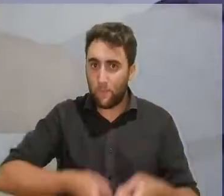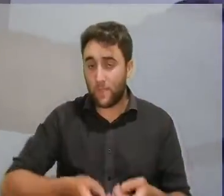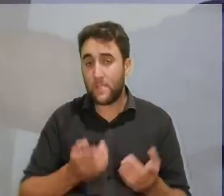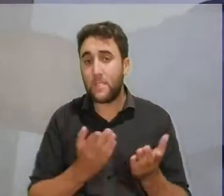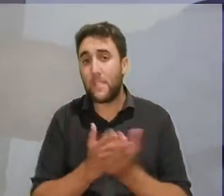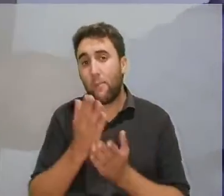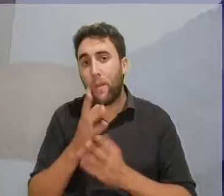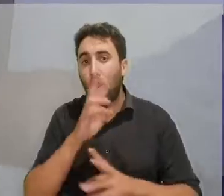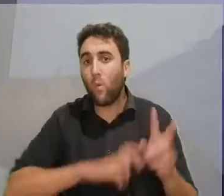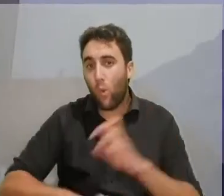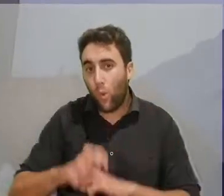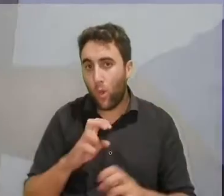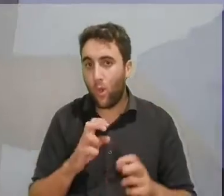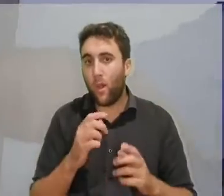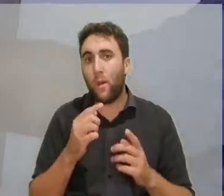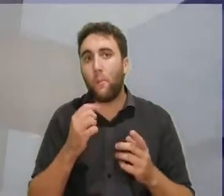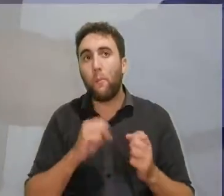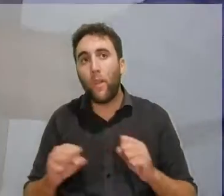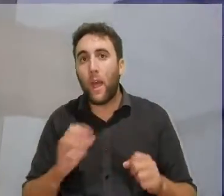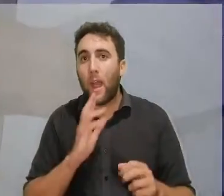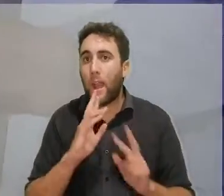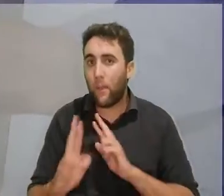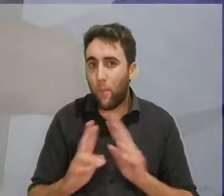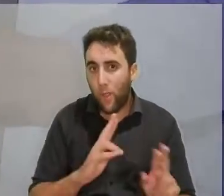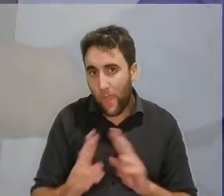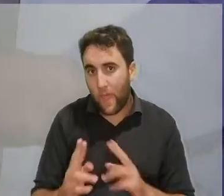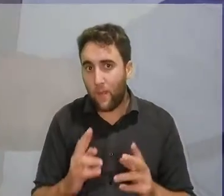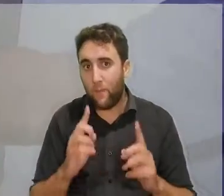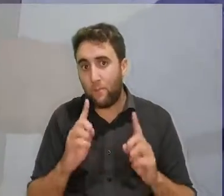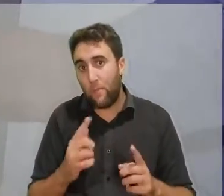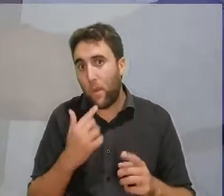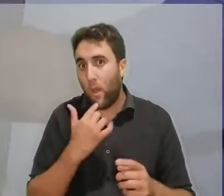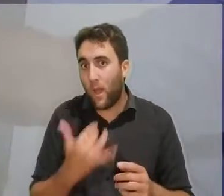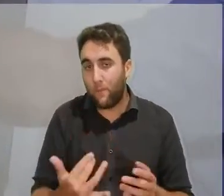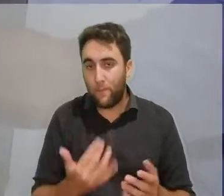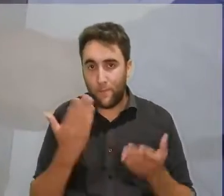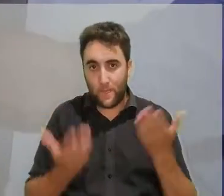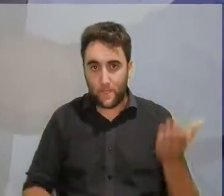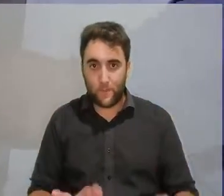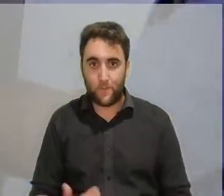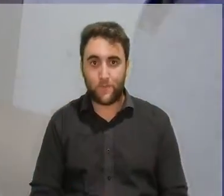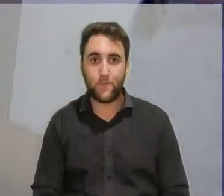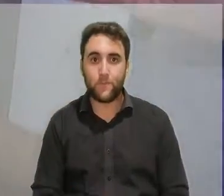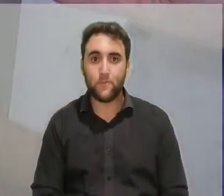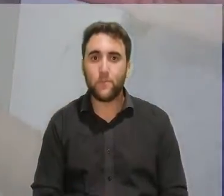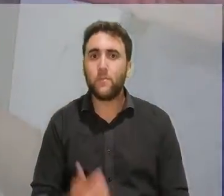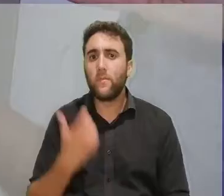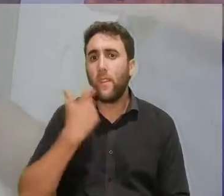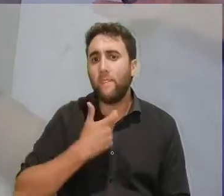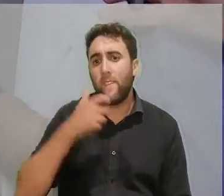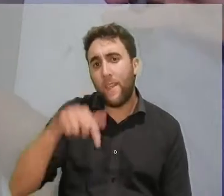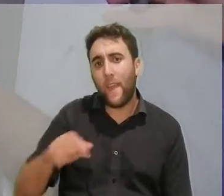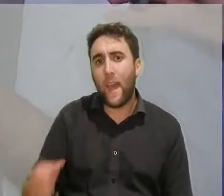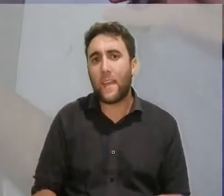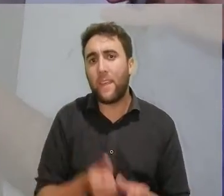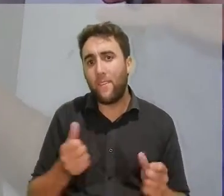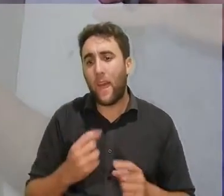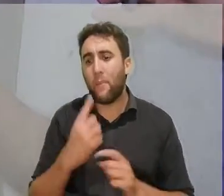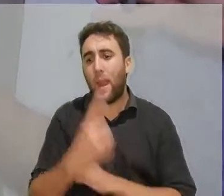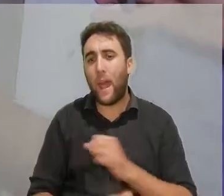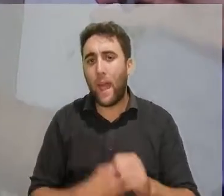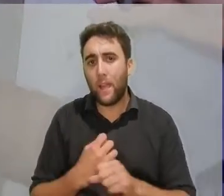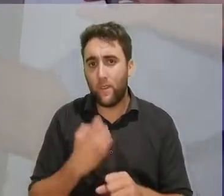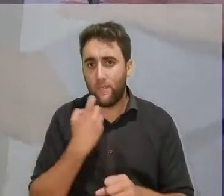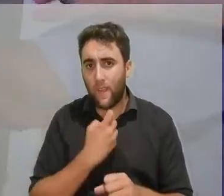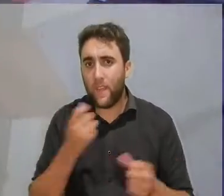sociales. Y trato, en la medida de lo posible, obviamente, de poder contestar y contactarme con la gente. ¿Qué queda en Canelones, ministra,